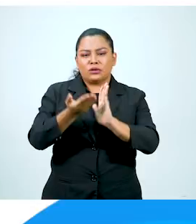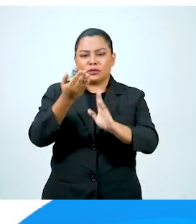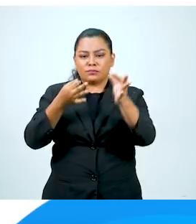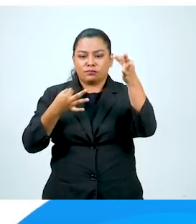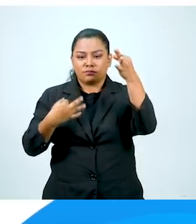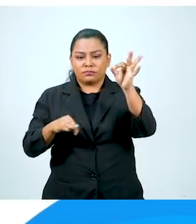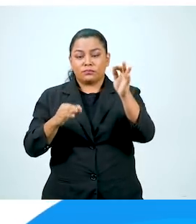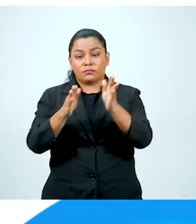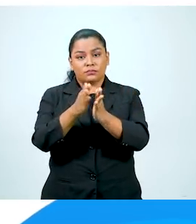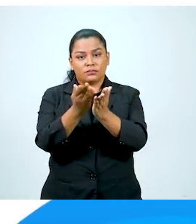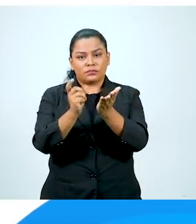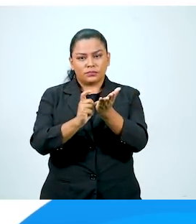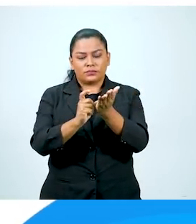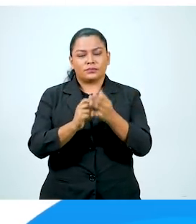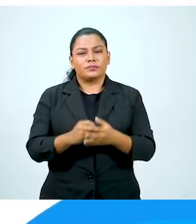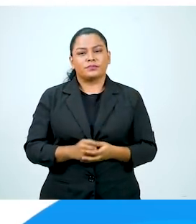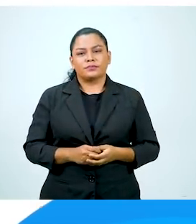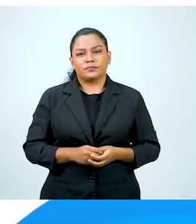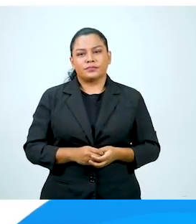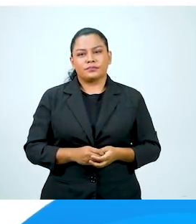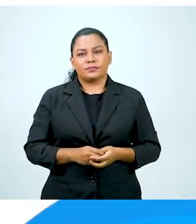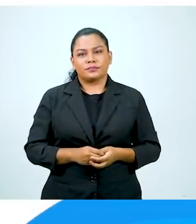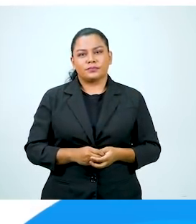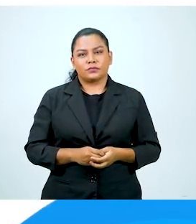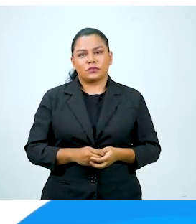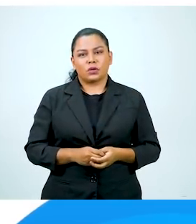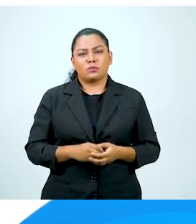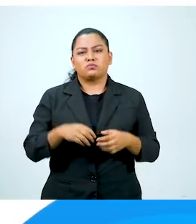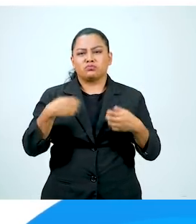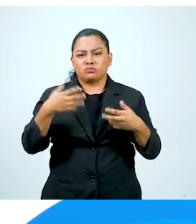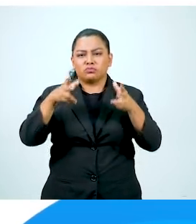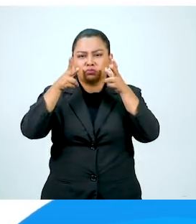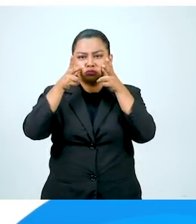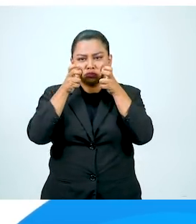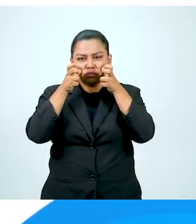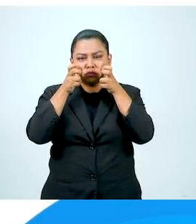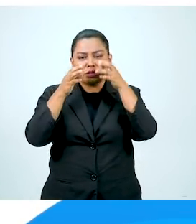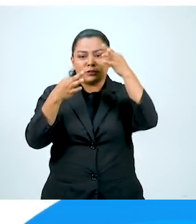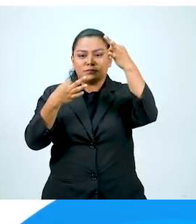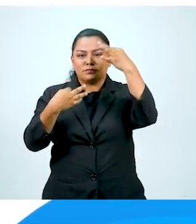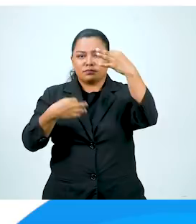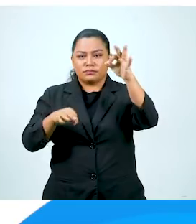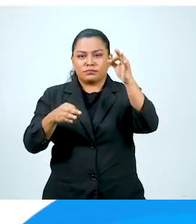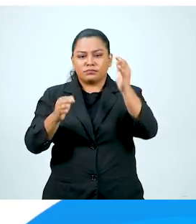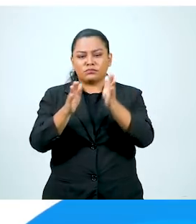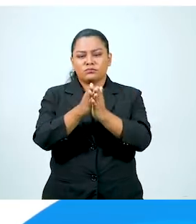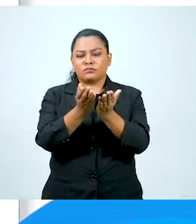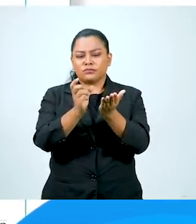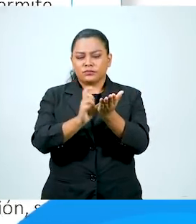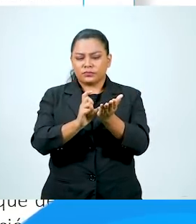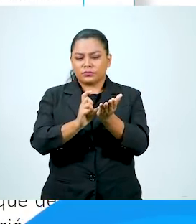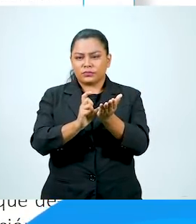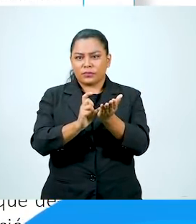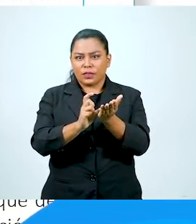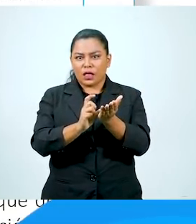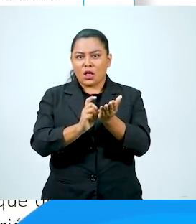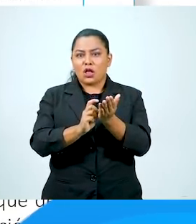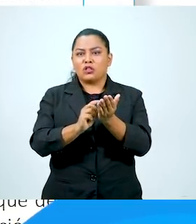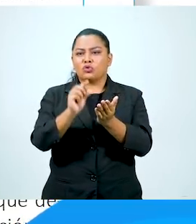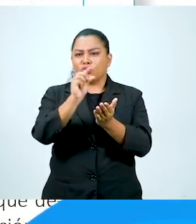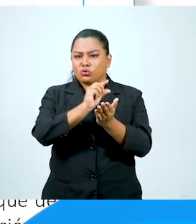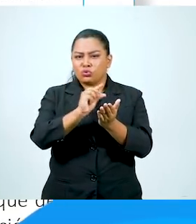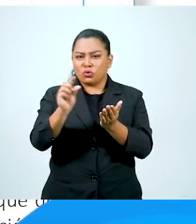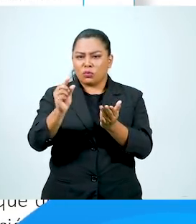las páginas del libro de texto. Como se observa, en las páginas del libro de texto, el